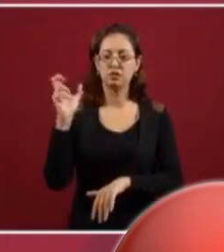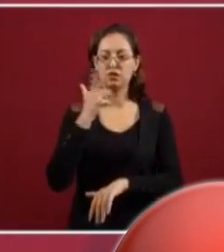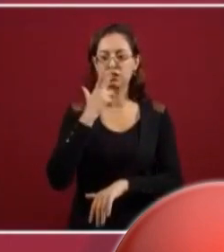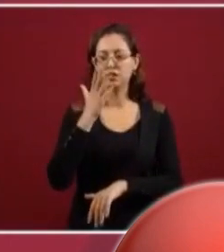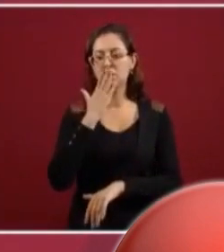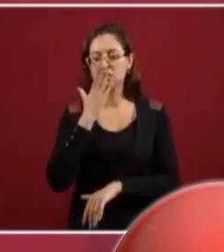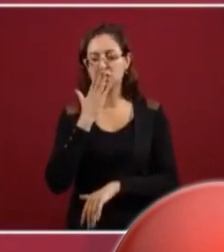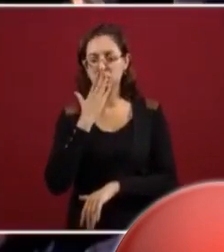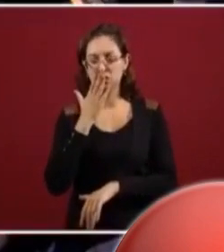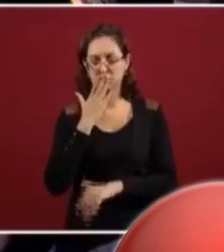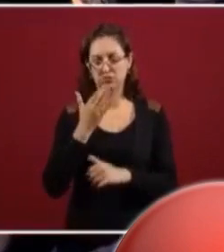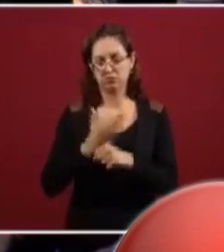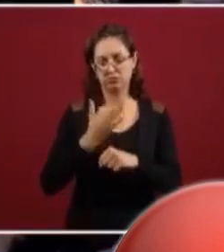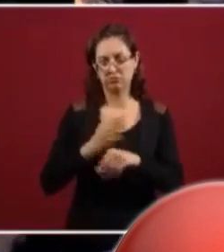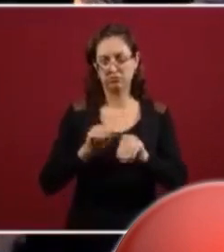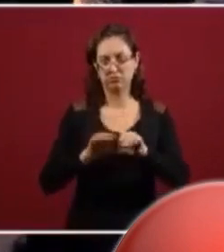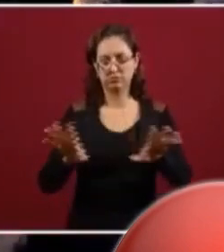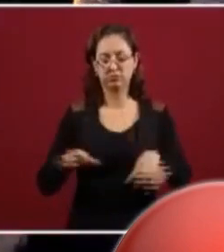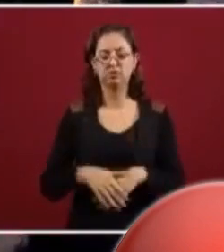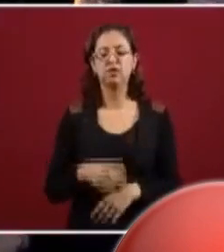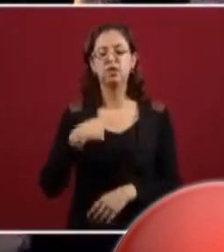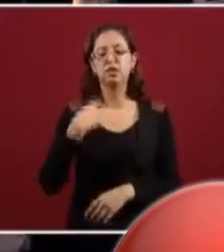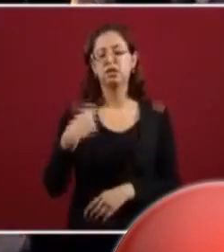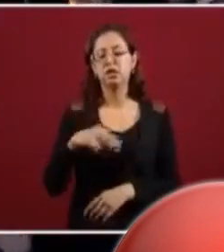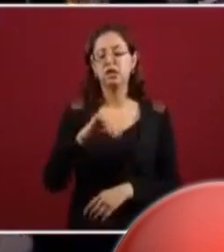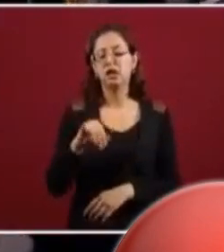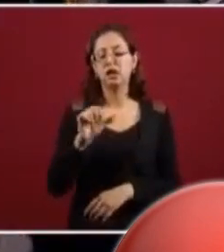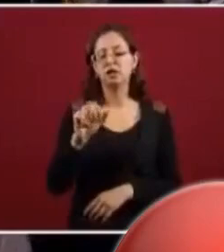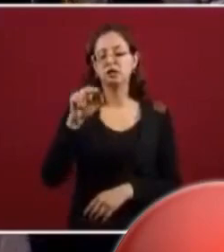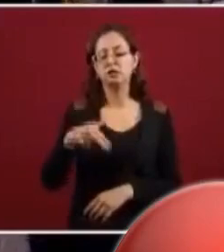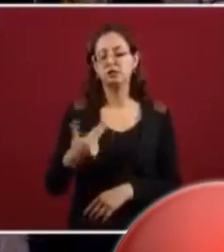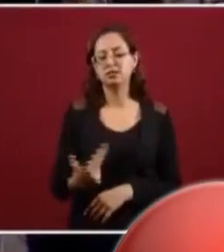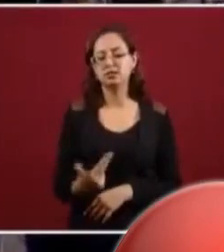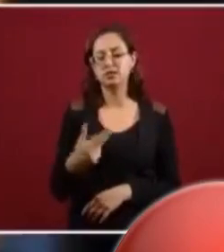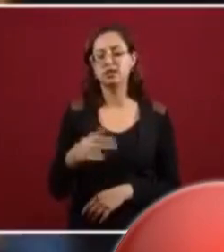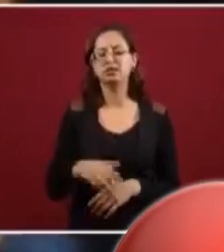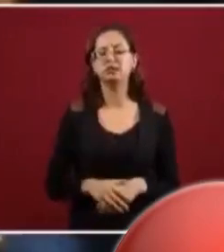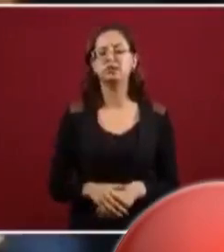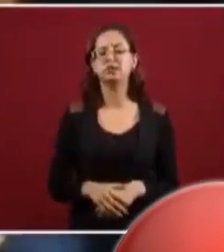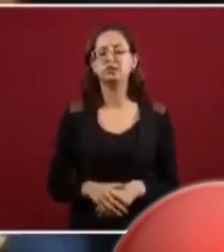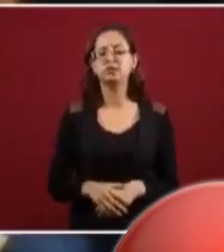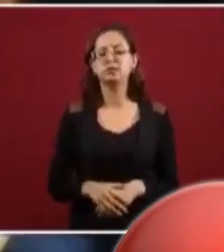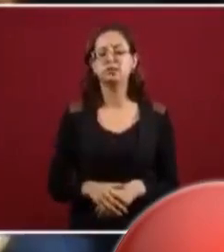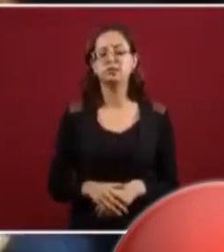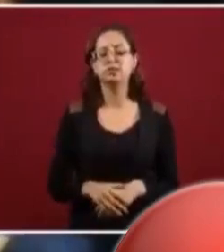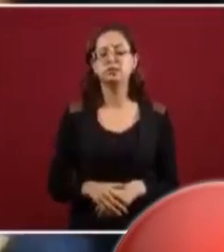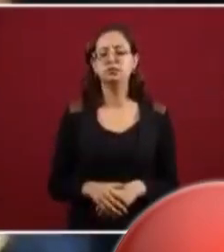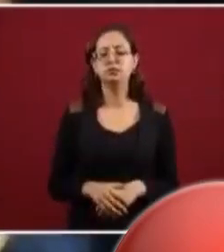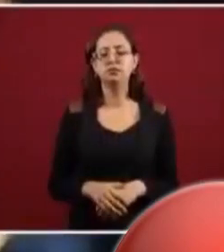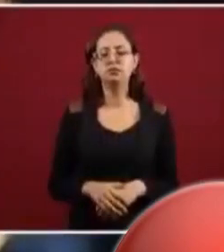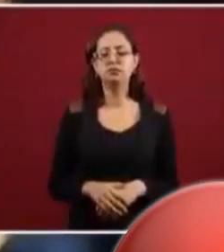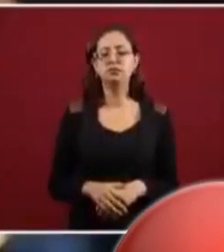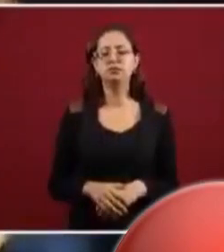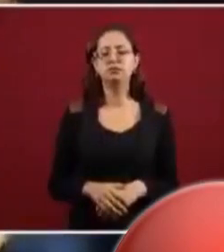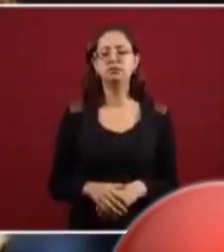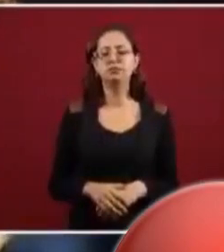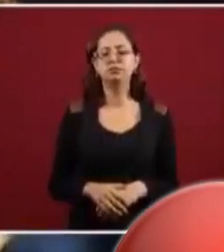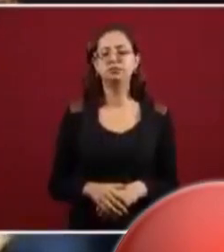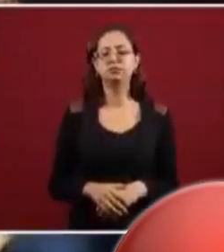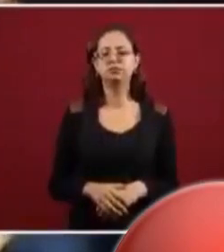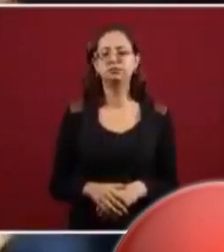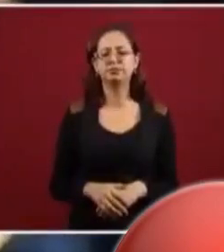Chihuahua y Sonora. Hans Salazar, ZMG Noticias, Gurú Político, Zócalo Virtual.